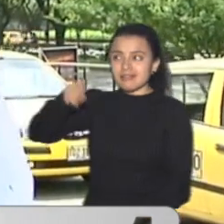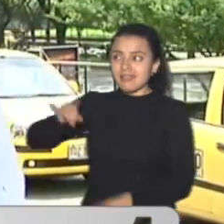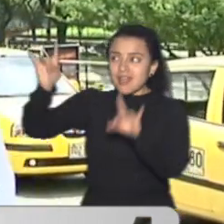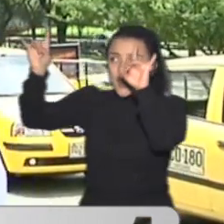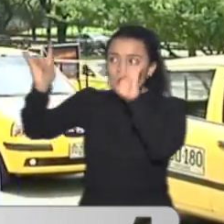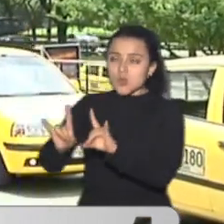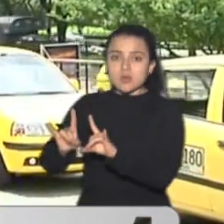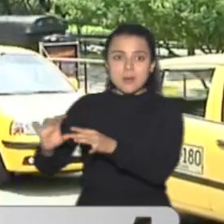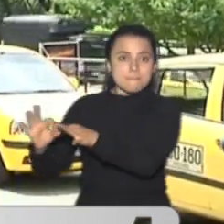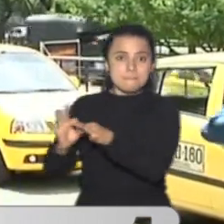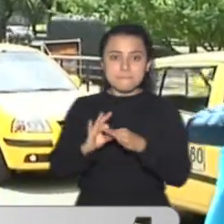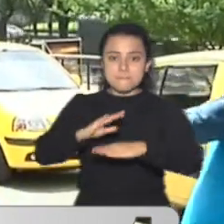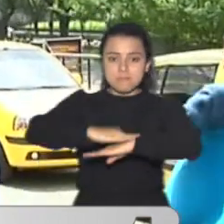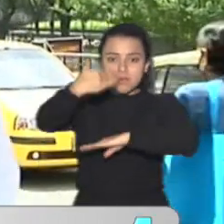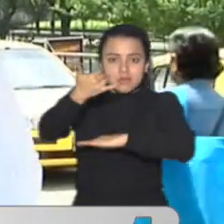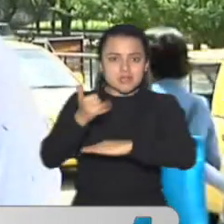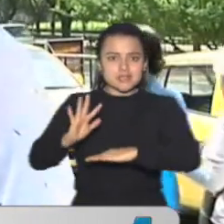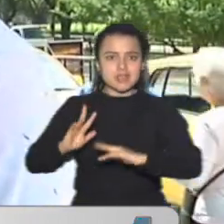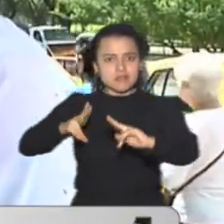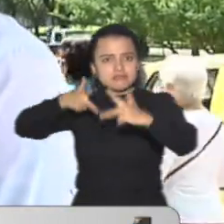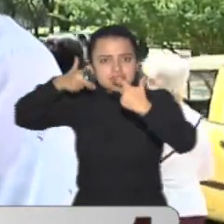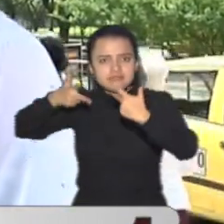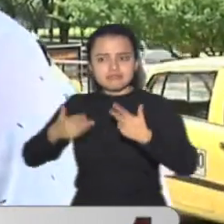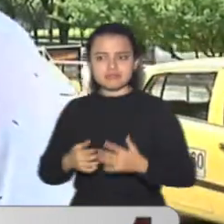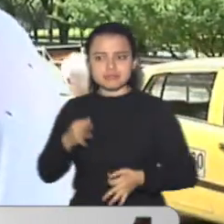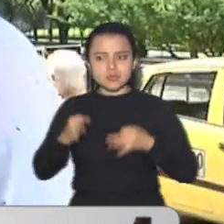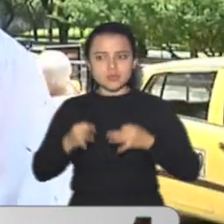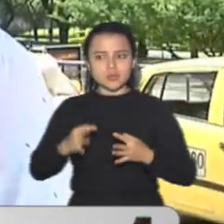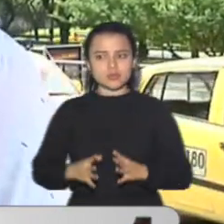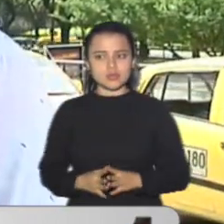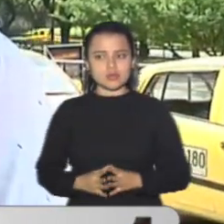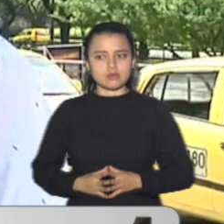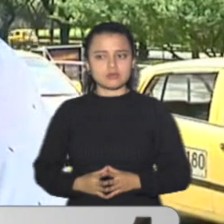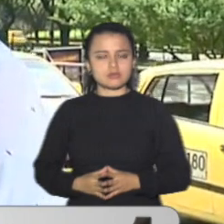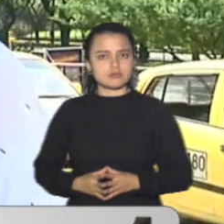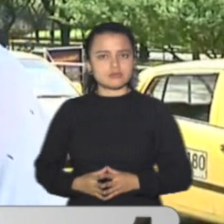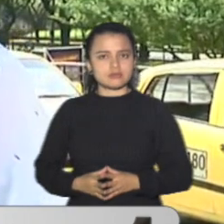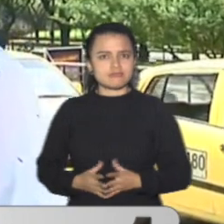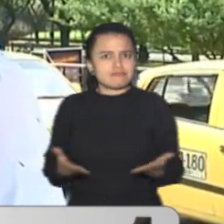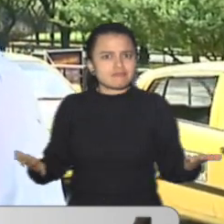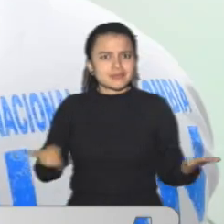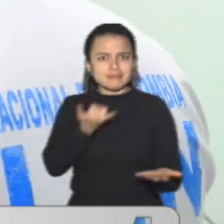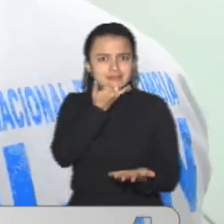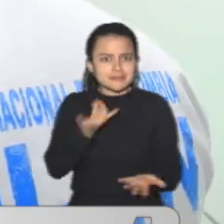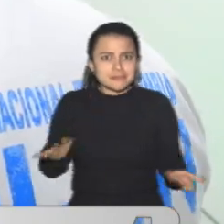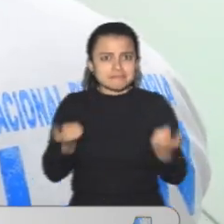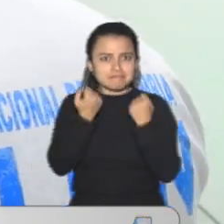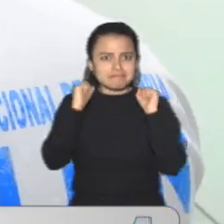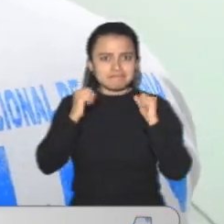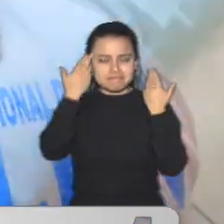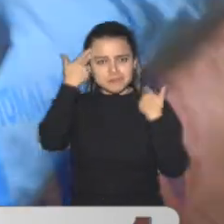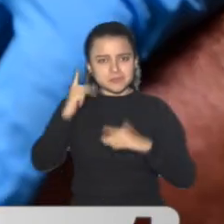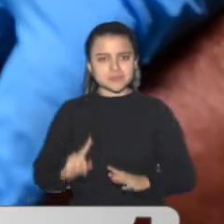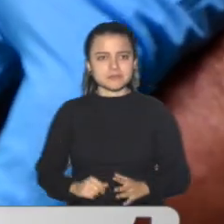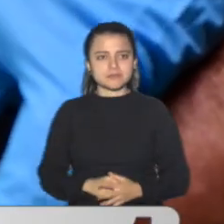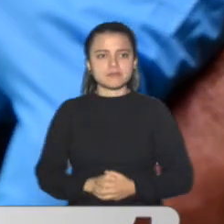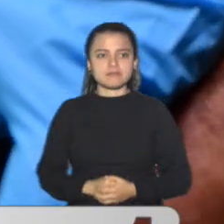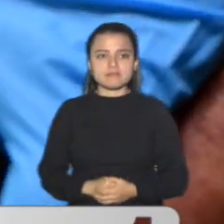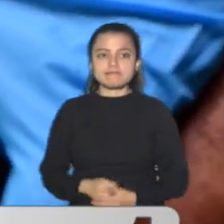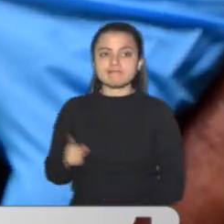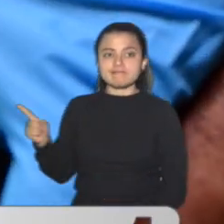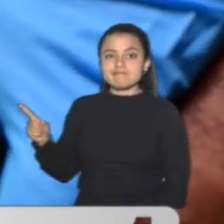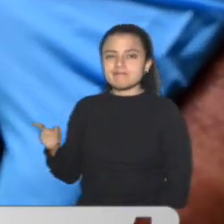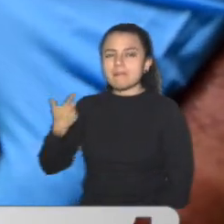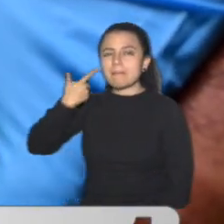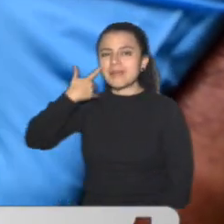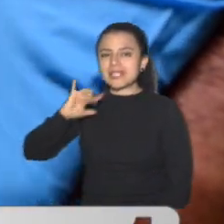conexión vía internet de estas personas las diligencias y desafortunadamente no ha sido posible alias manolo está siendo procesado